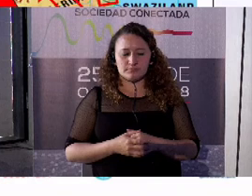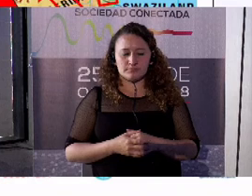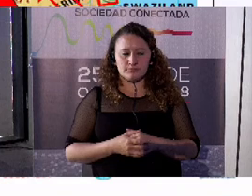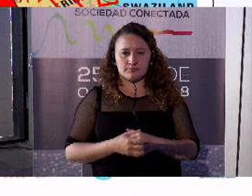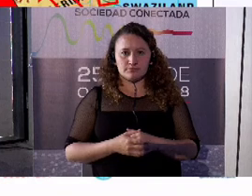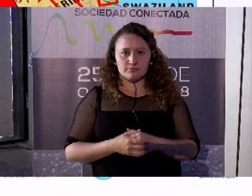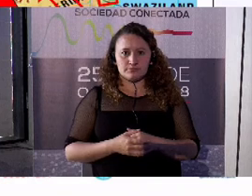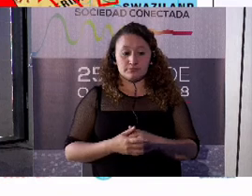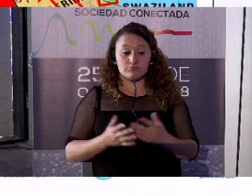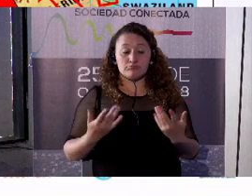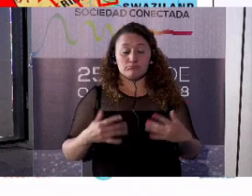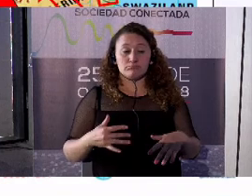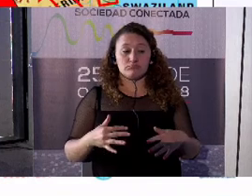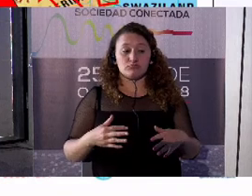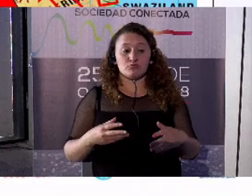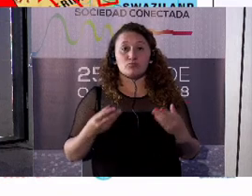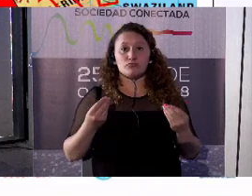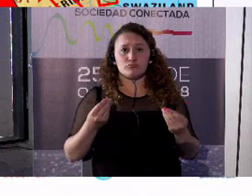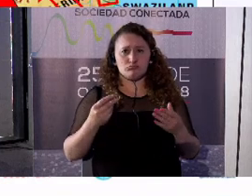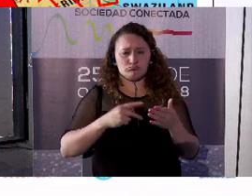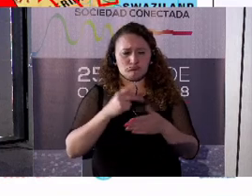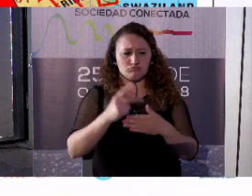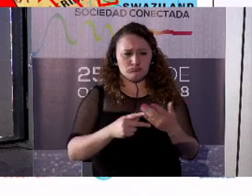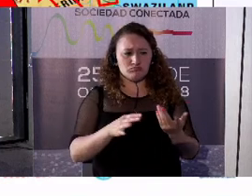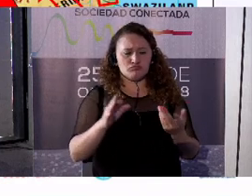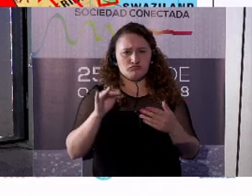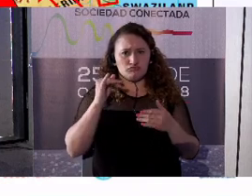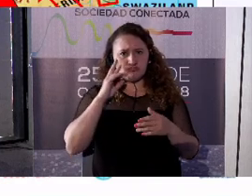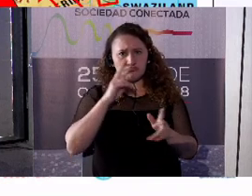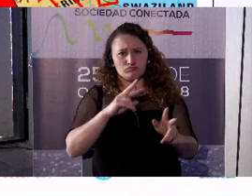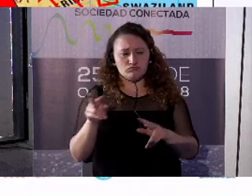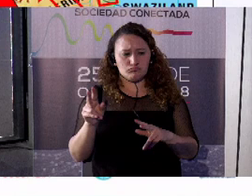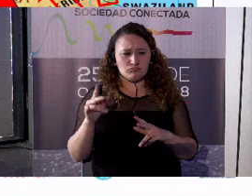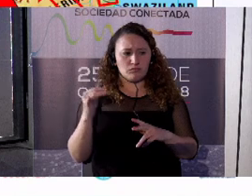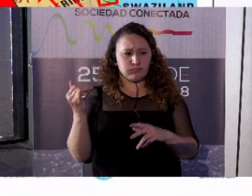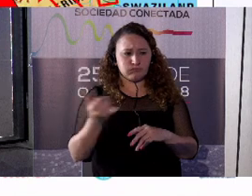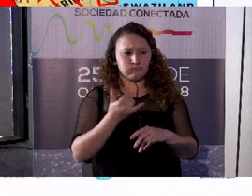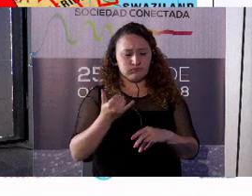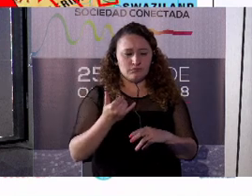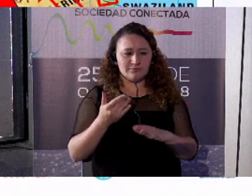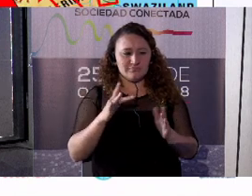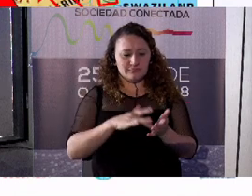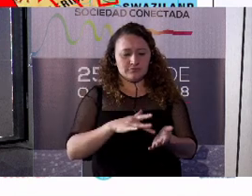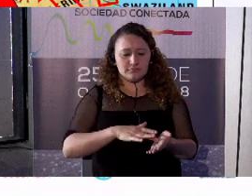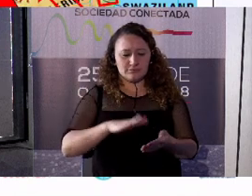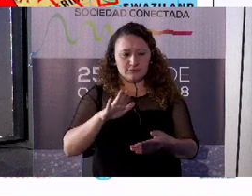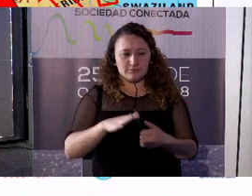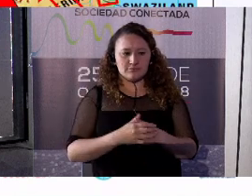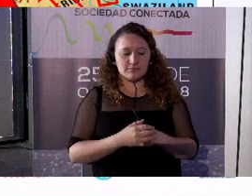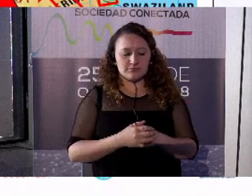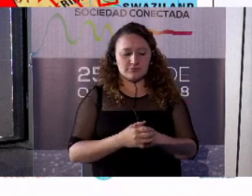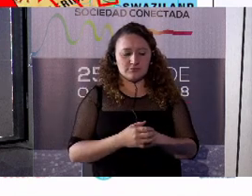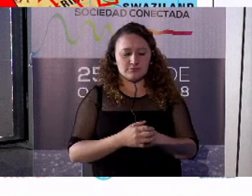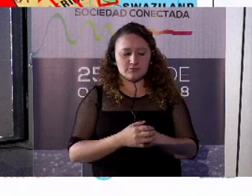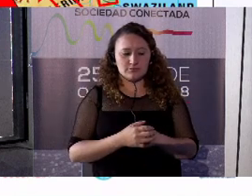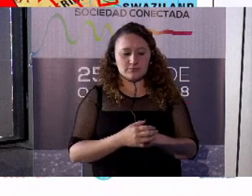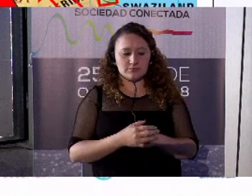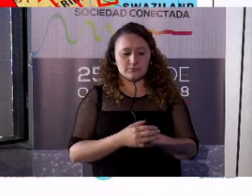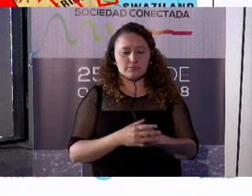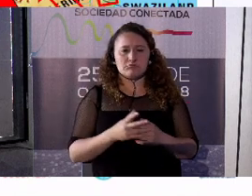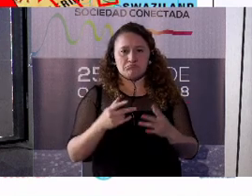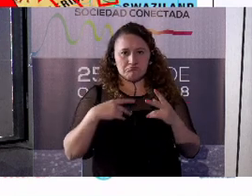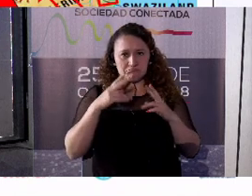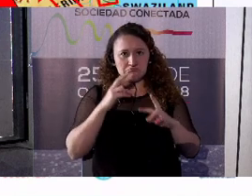5g muchos proyectos en los cuales estamos participando Gracias a nuestra